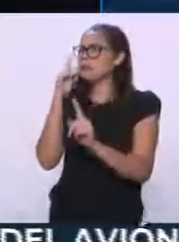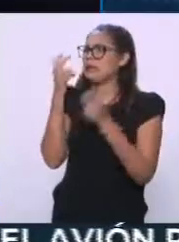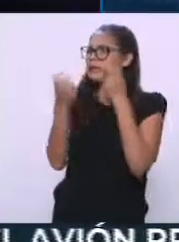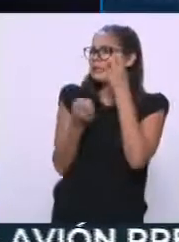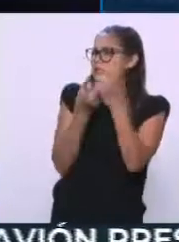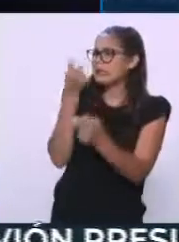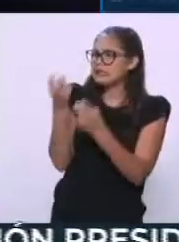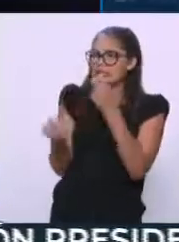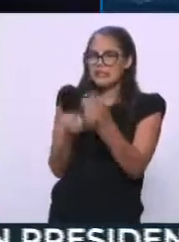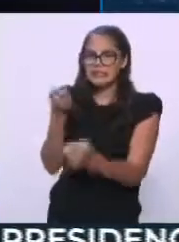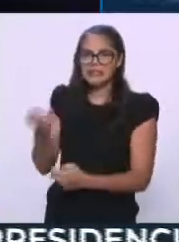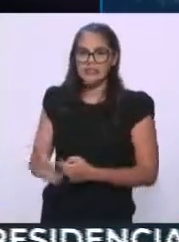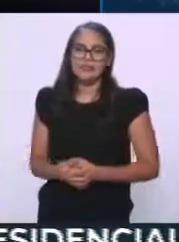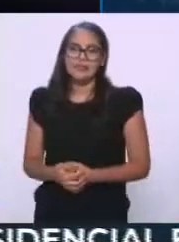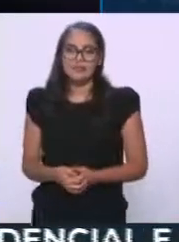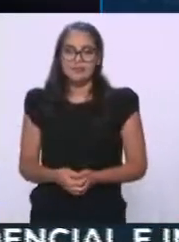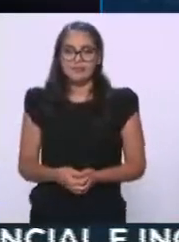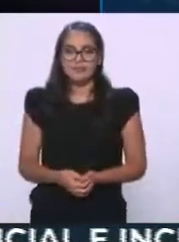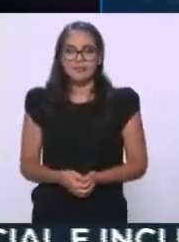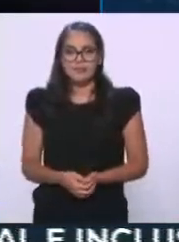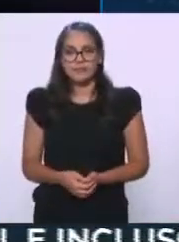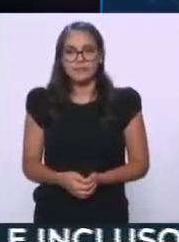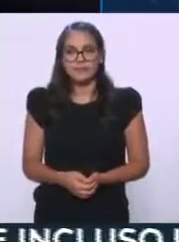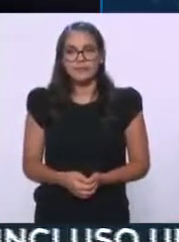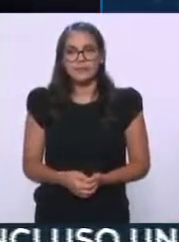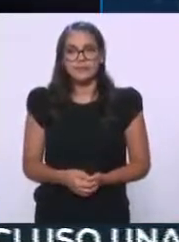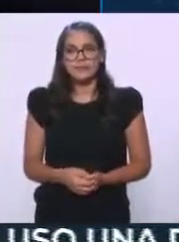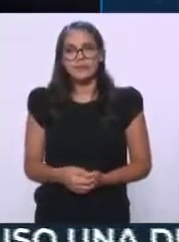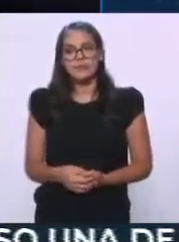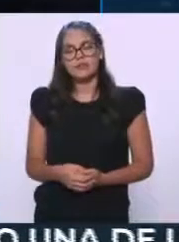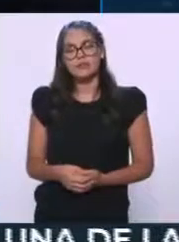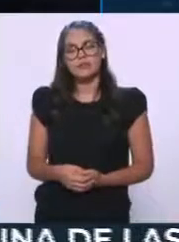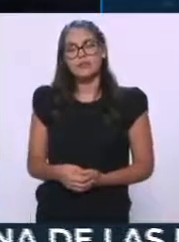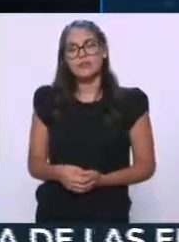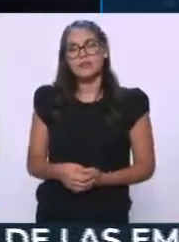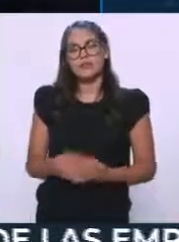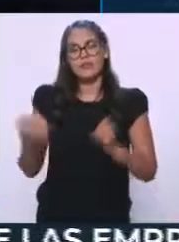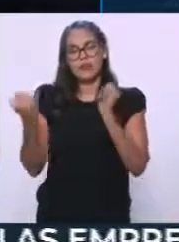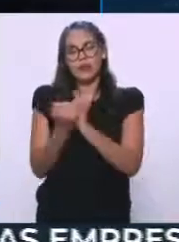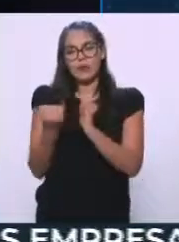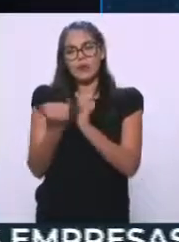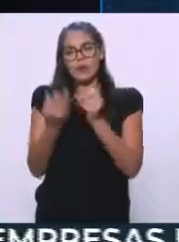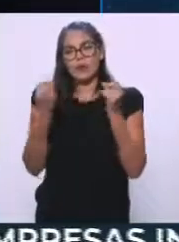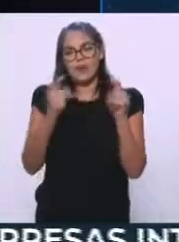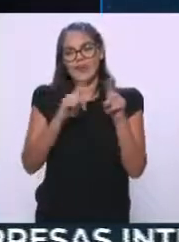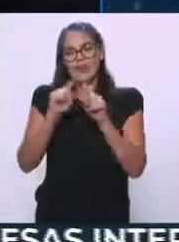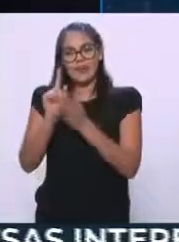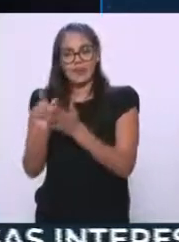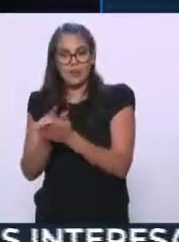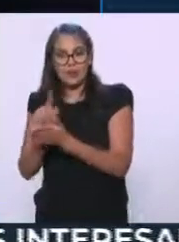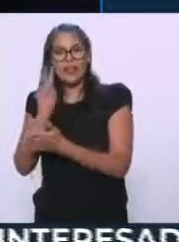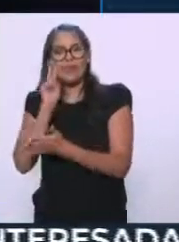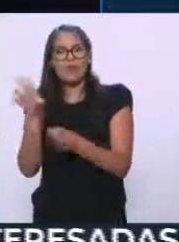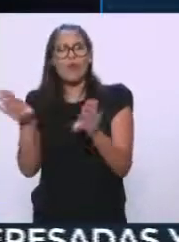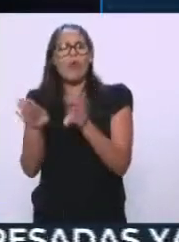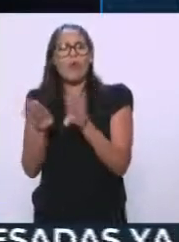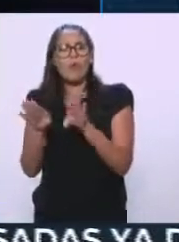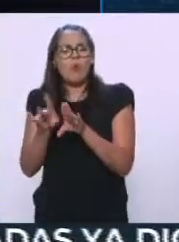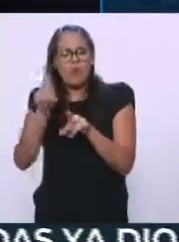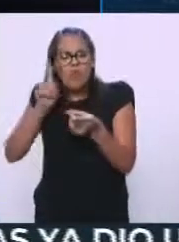cuentas están hablando del video. Y tuiteros, pues descubrieron dónde presuntamente se grabó este video. ¿Cómo estuvo eso,